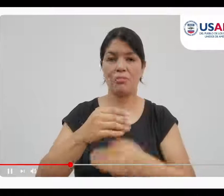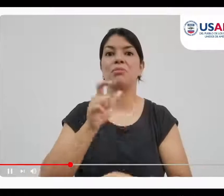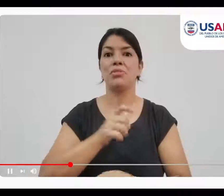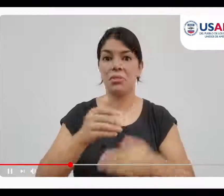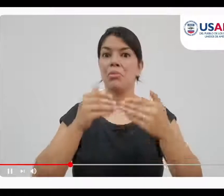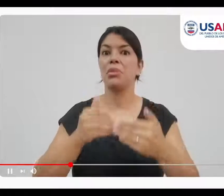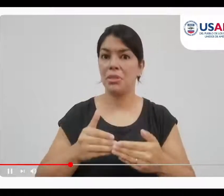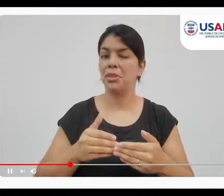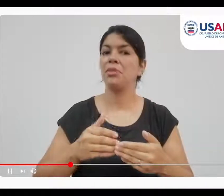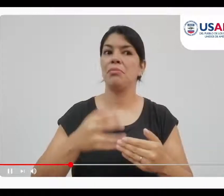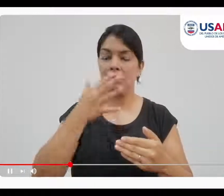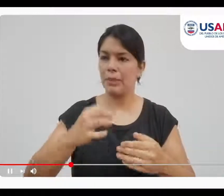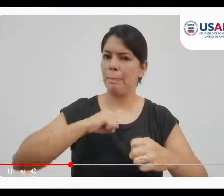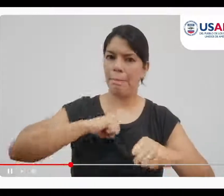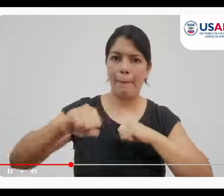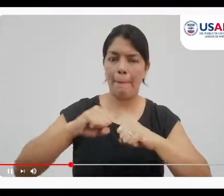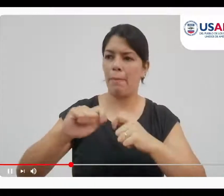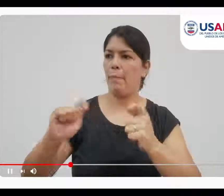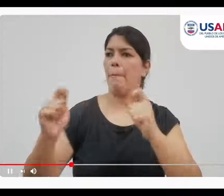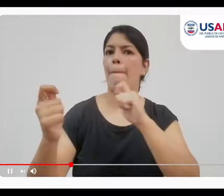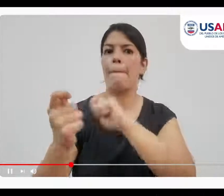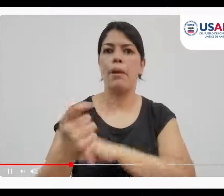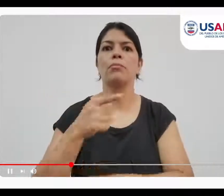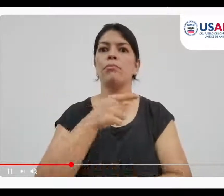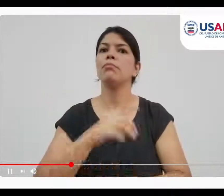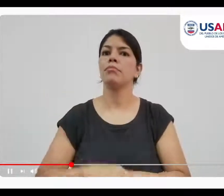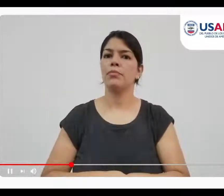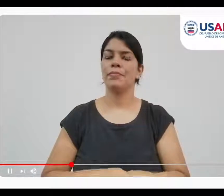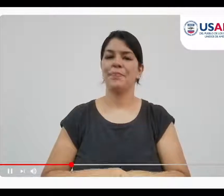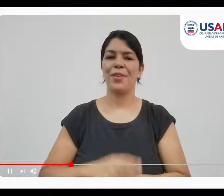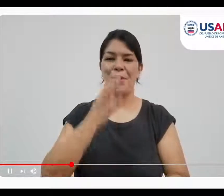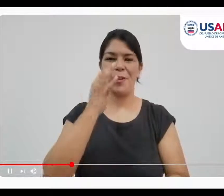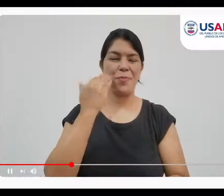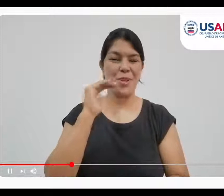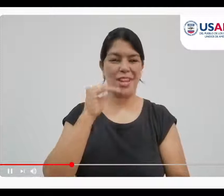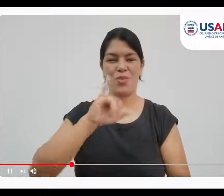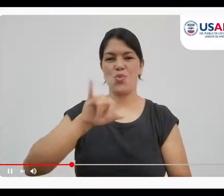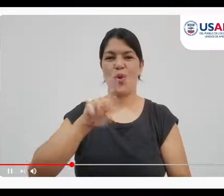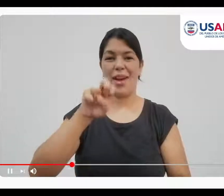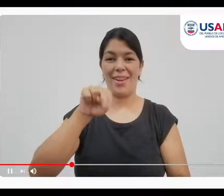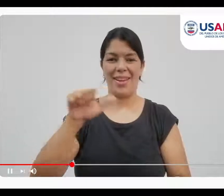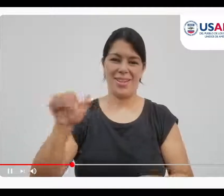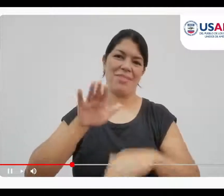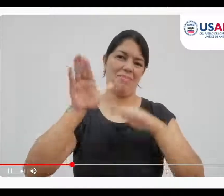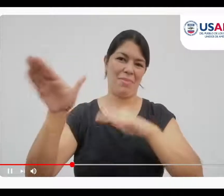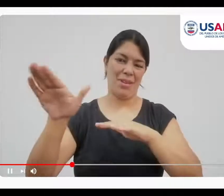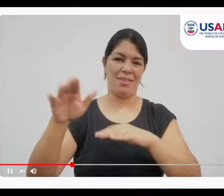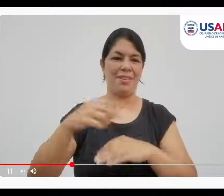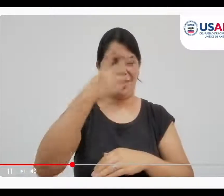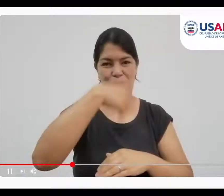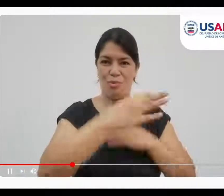entorno han sido los protagonistas del cambio. Juana Pérez es la representante de las madres cuidadoras en el Comité Municipal de